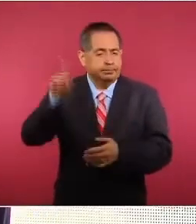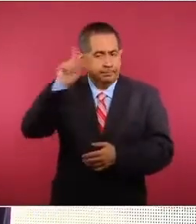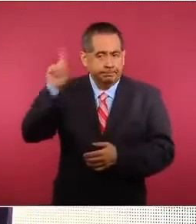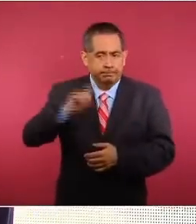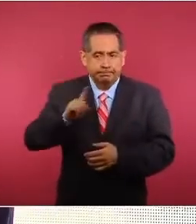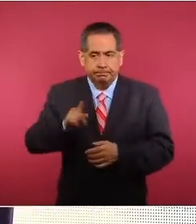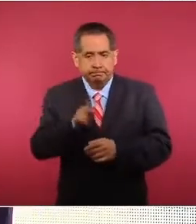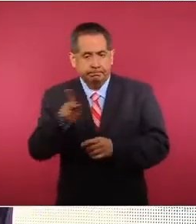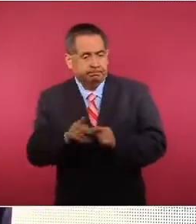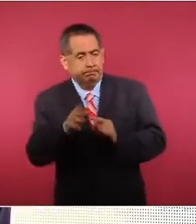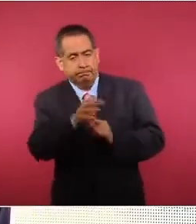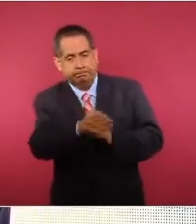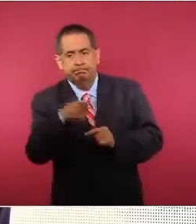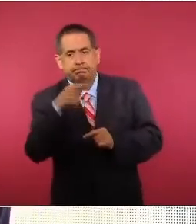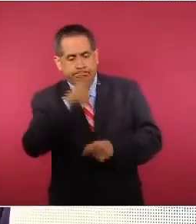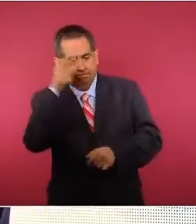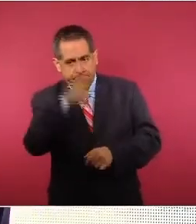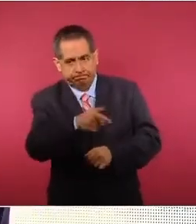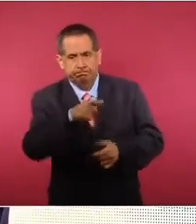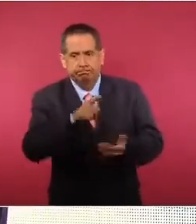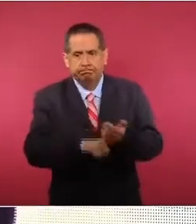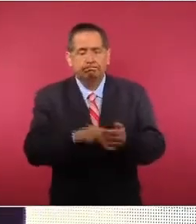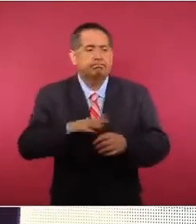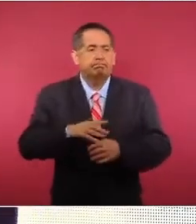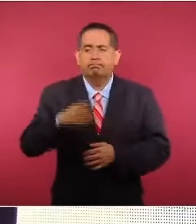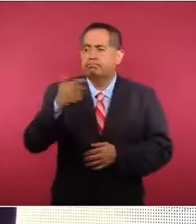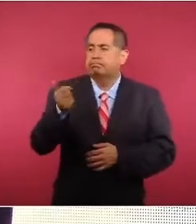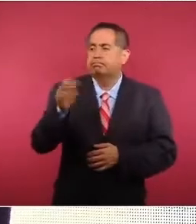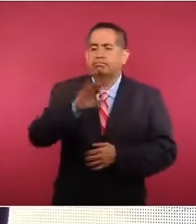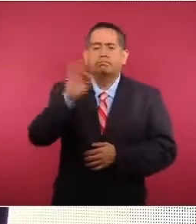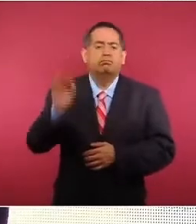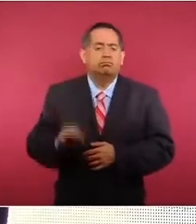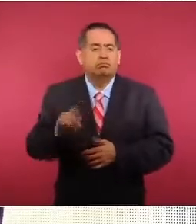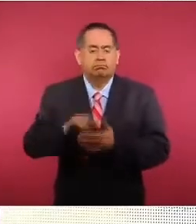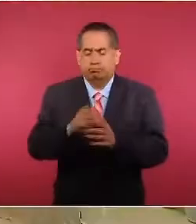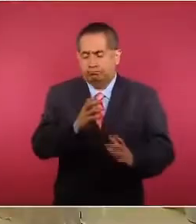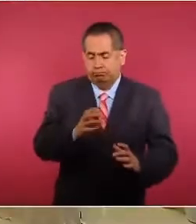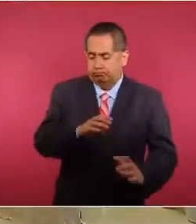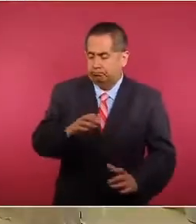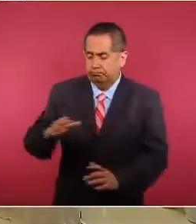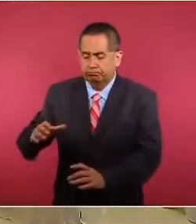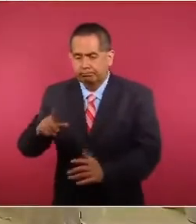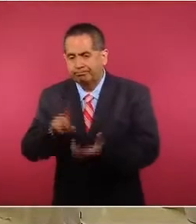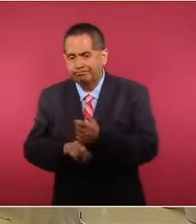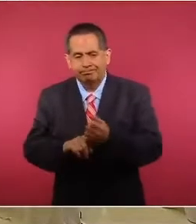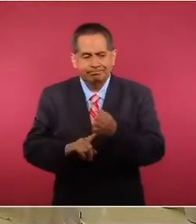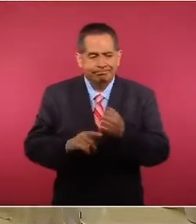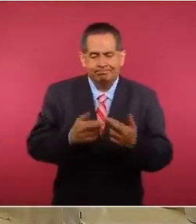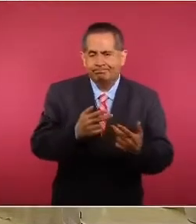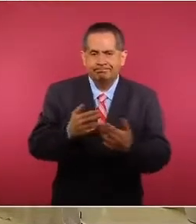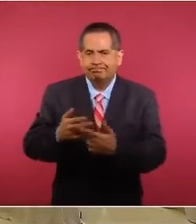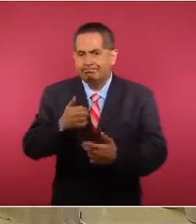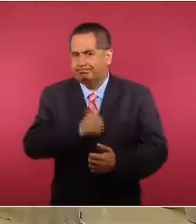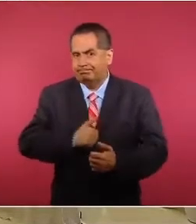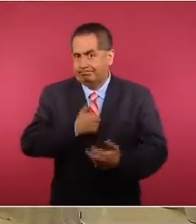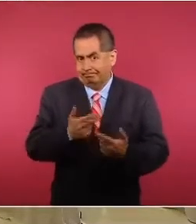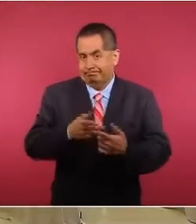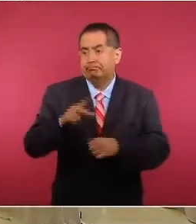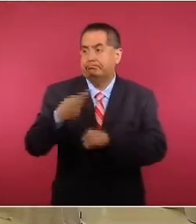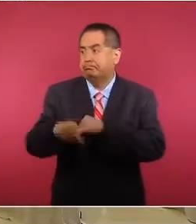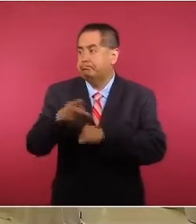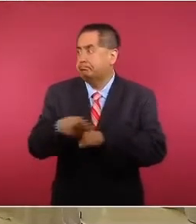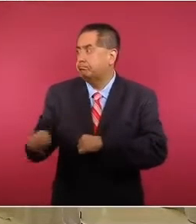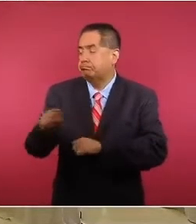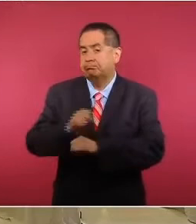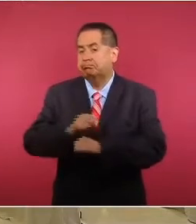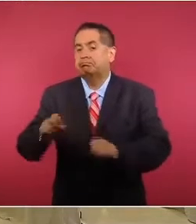Zacatecas, y encontramos en esta ocasión un 6% de cilindros con problemas que ponían en riesgo a los